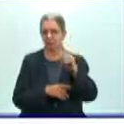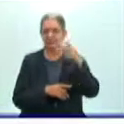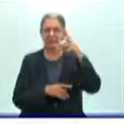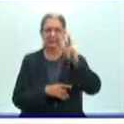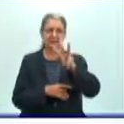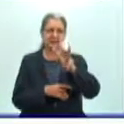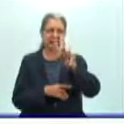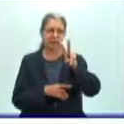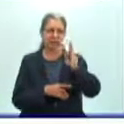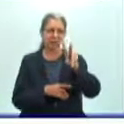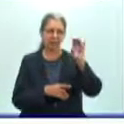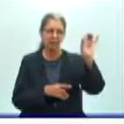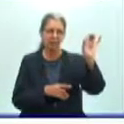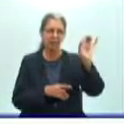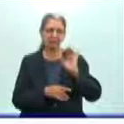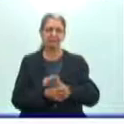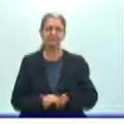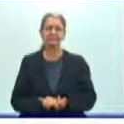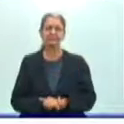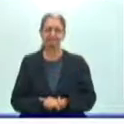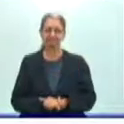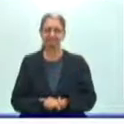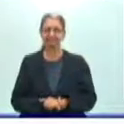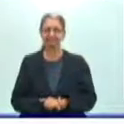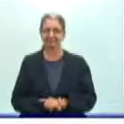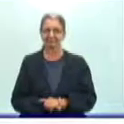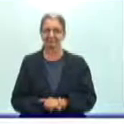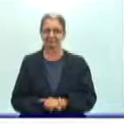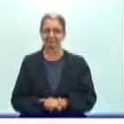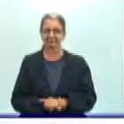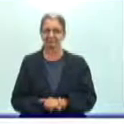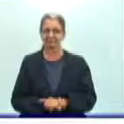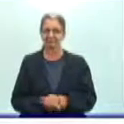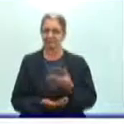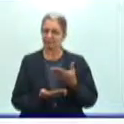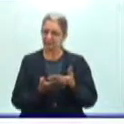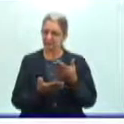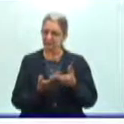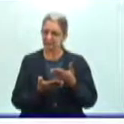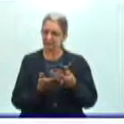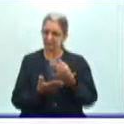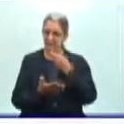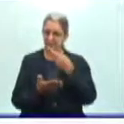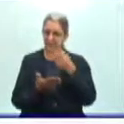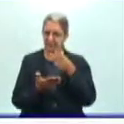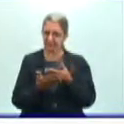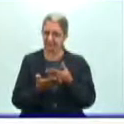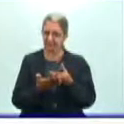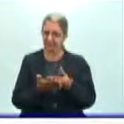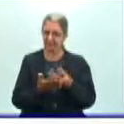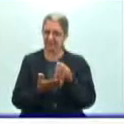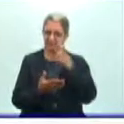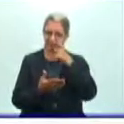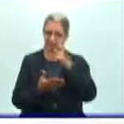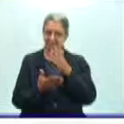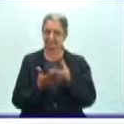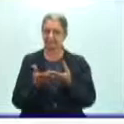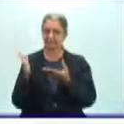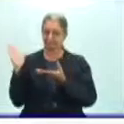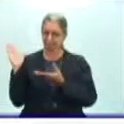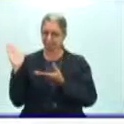amplitud es de 32 grados. Verifica entonces la respuesta final de